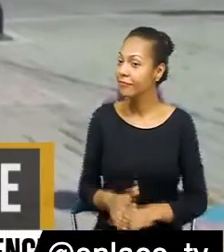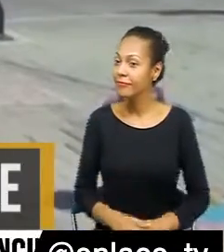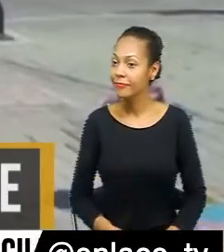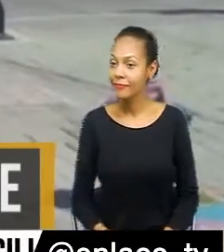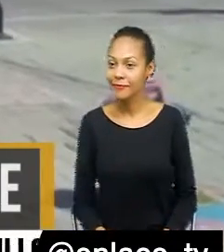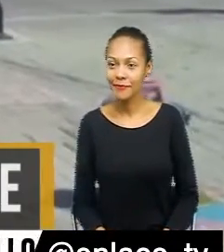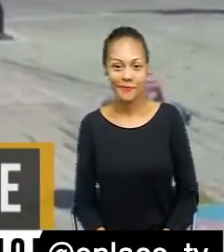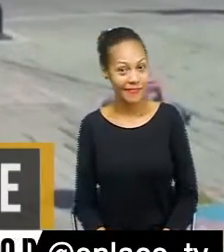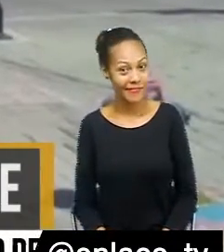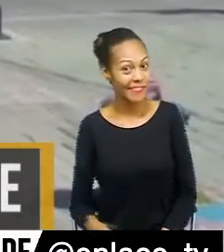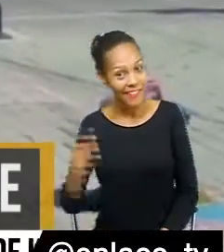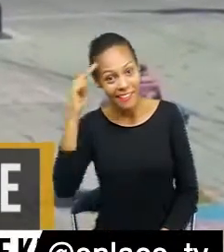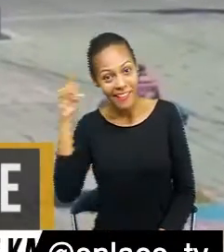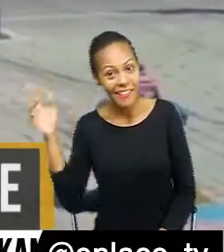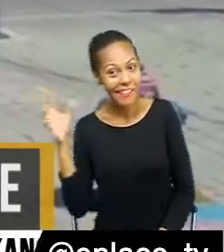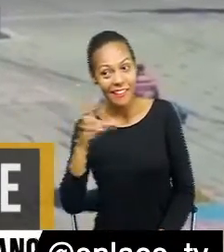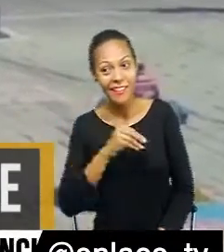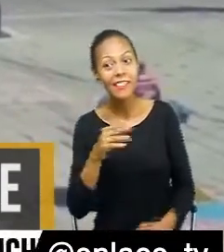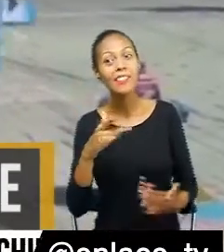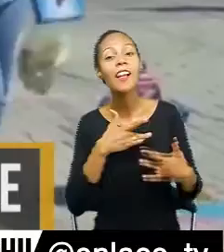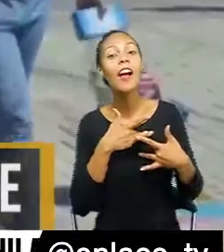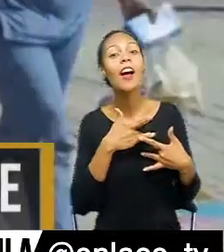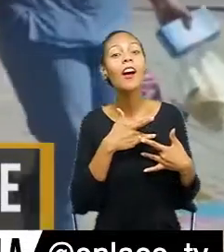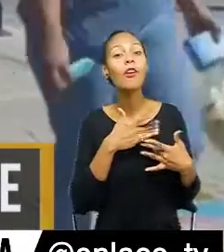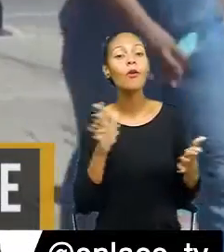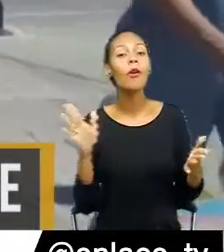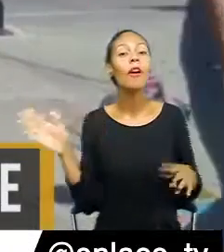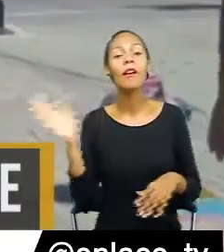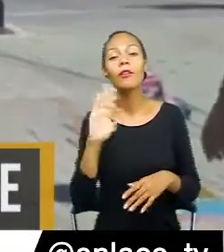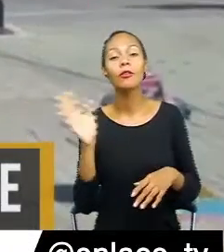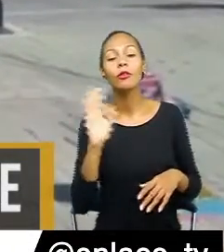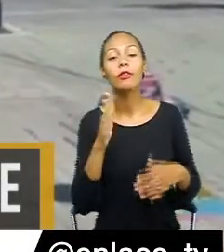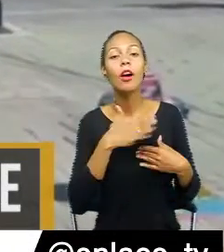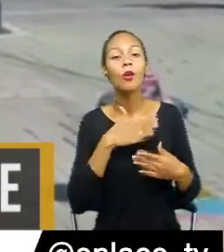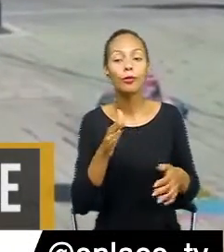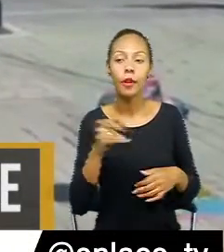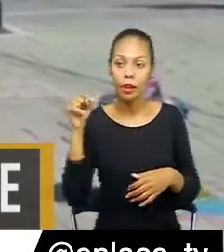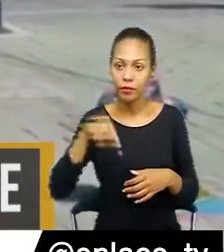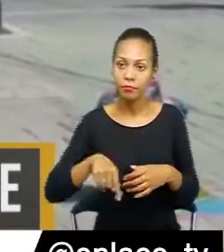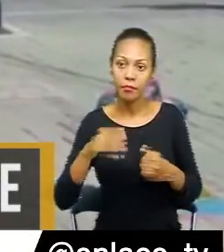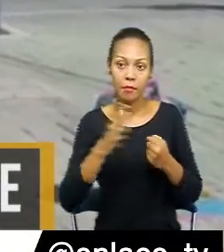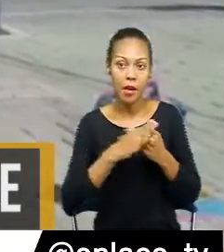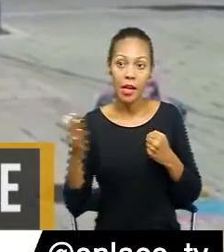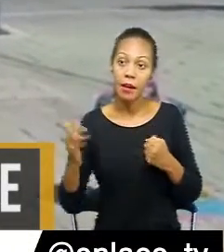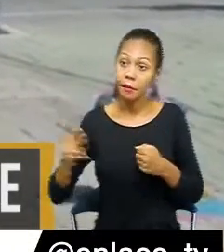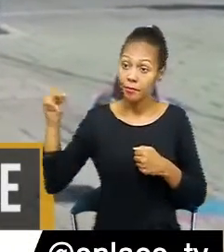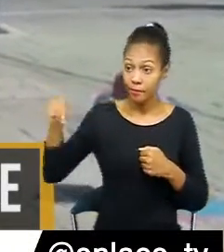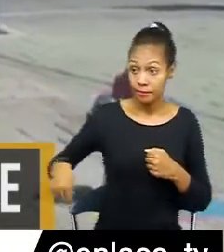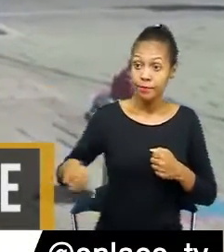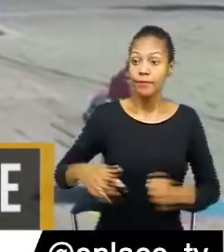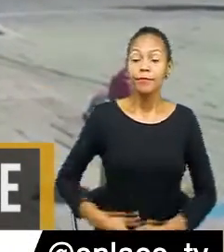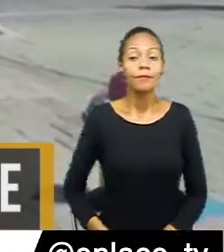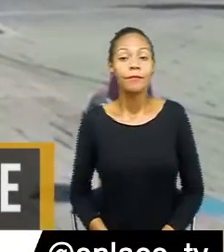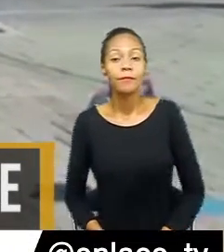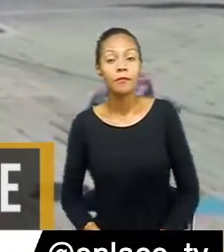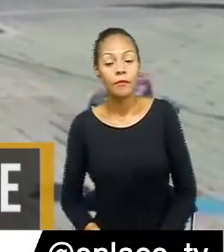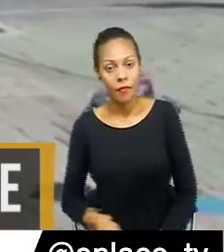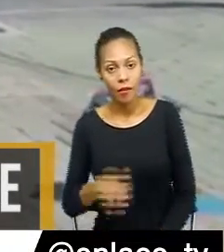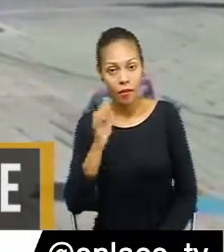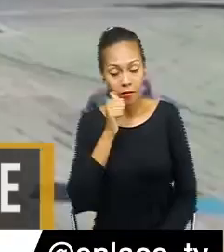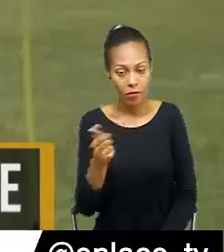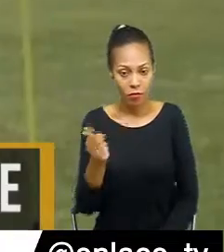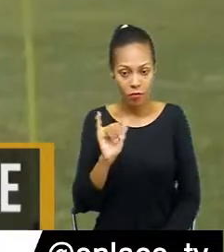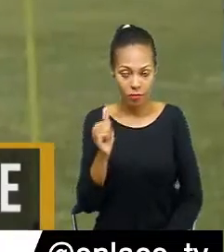Hola, ¿qué tal, compañeros? Saludos a esta hora desde Barranquilla, desde la arenosa sede del compromiso mañana jueves entre Colombia